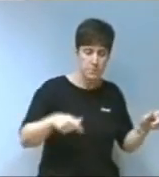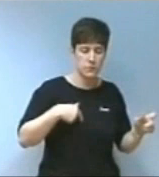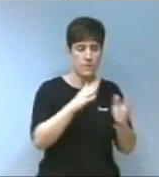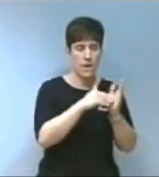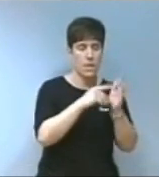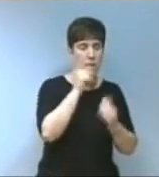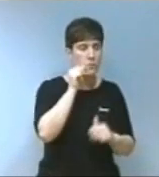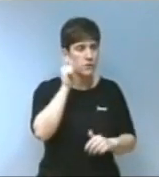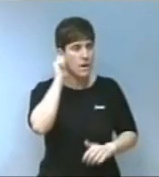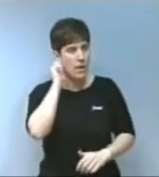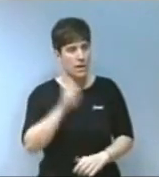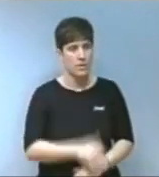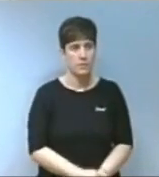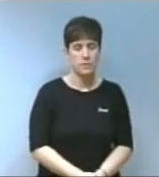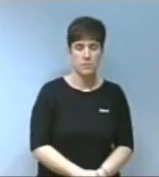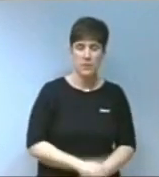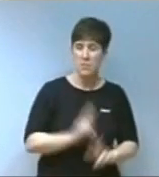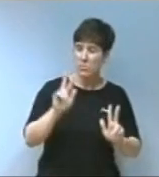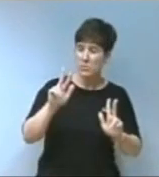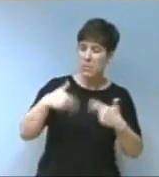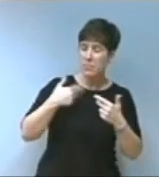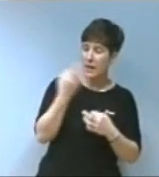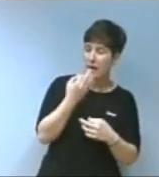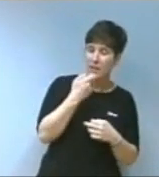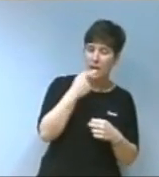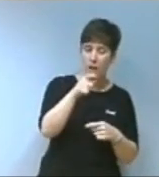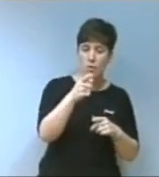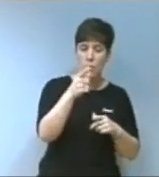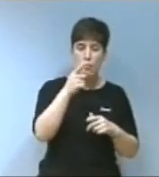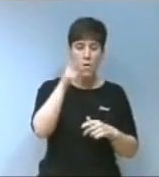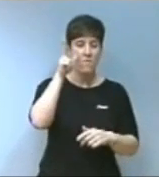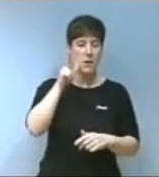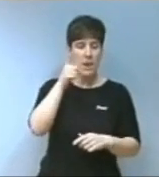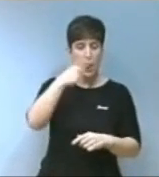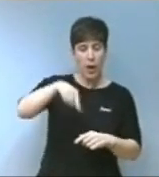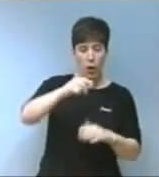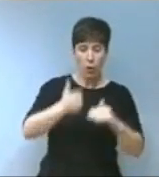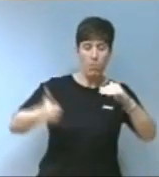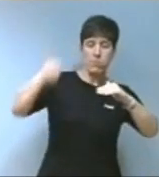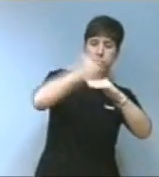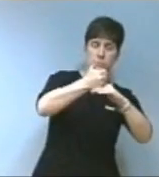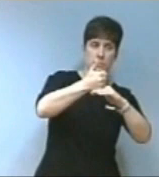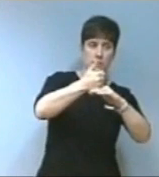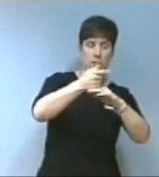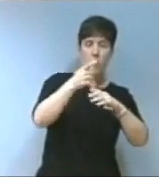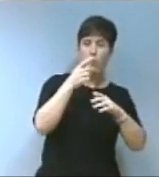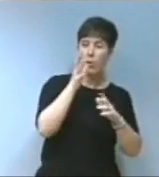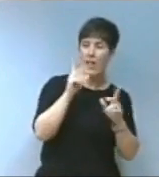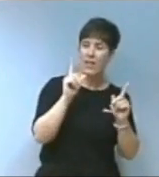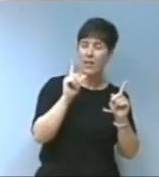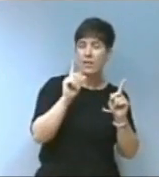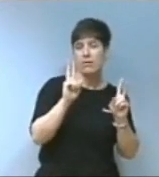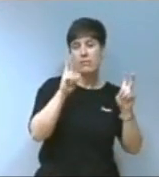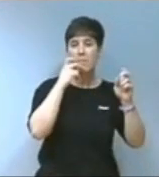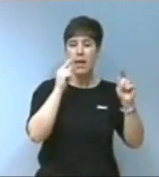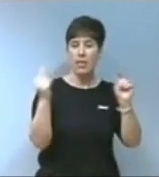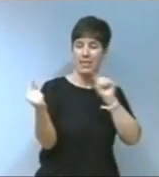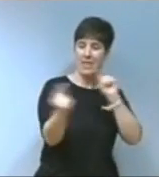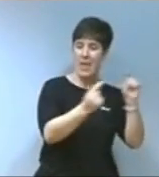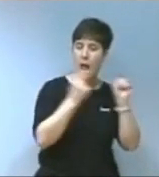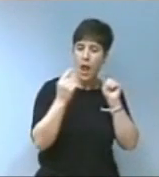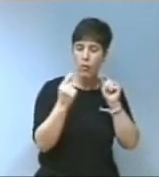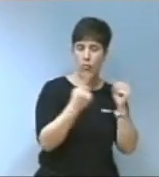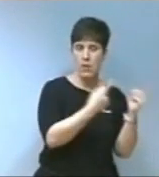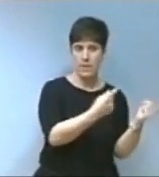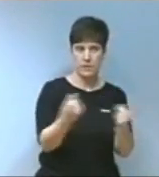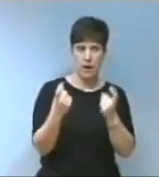en ningún caso haya ningún privilegio que se establezca a partir de cualquier diálogo necesario.